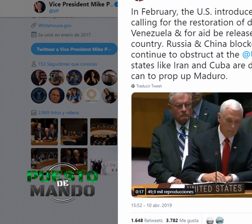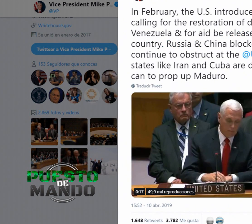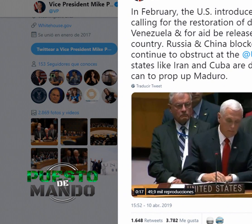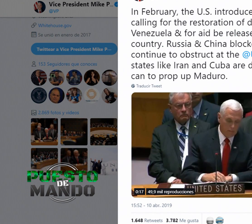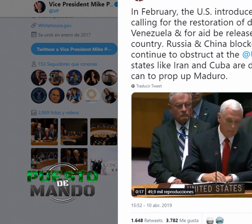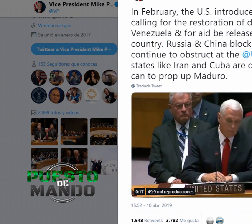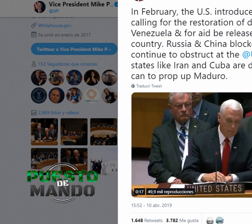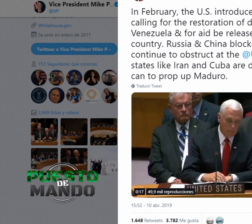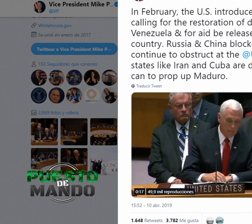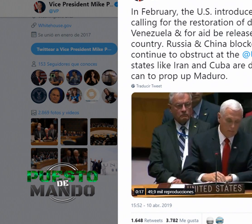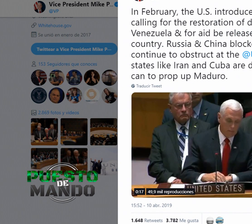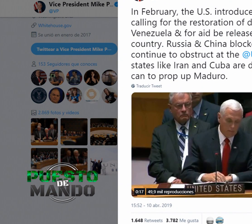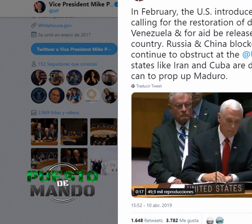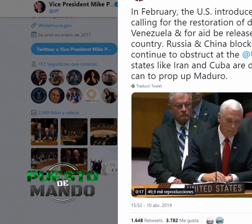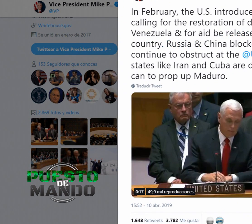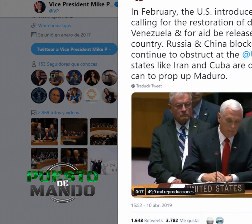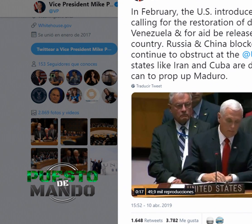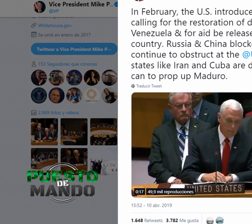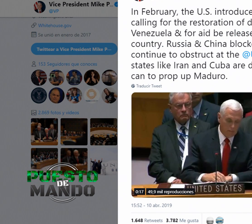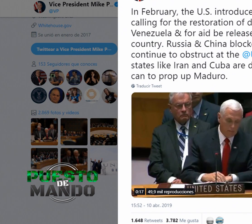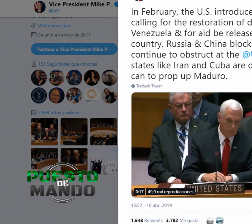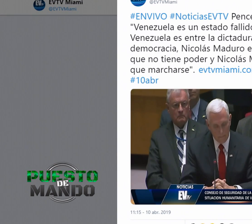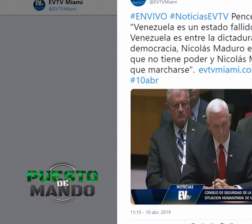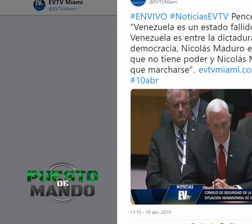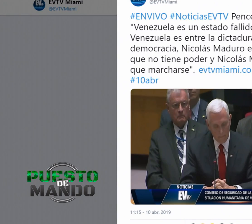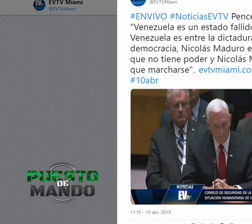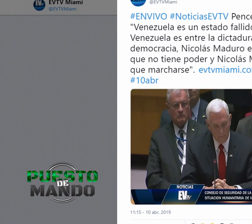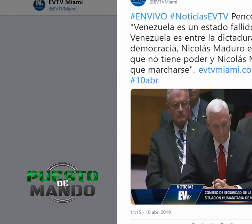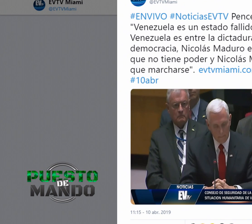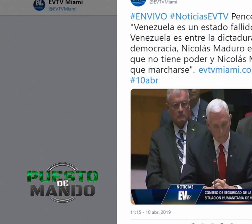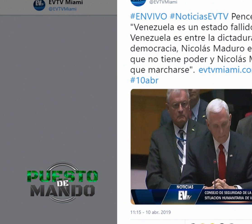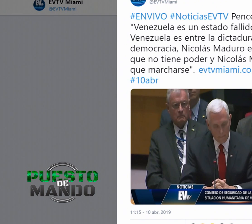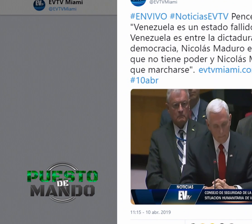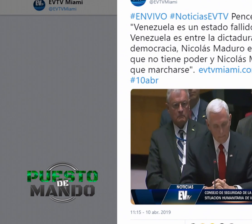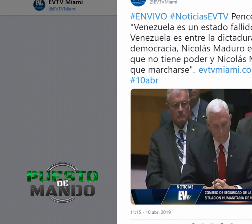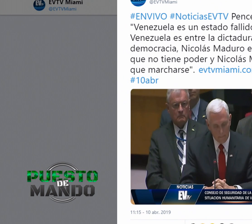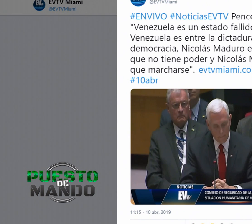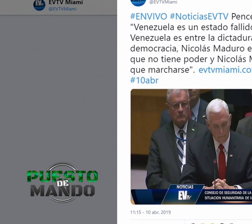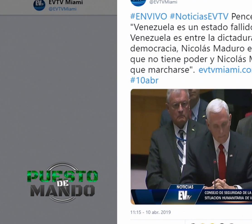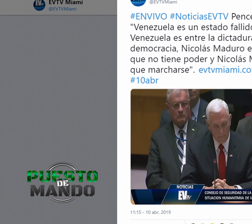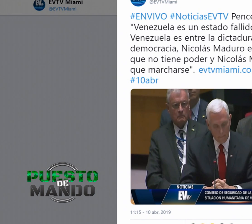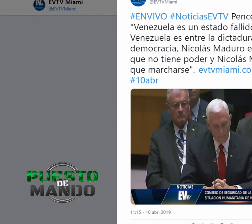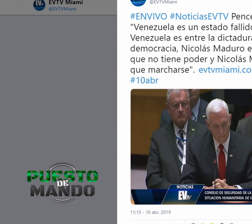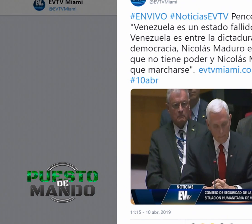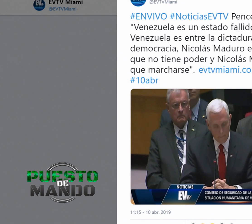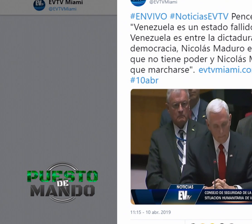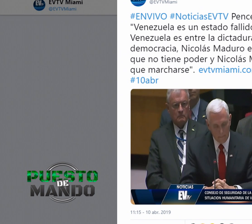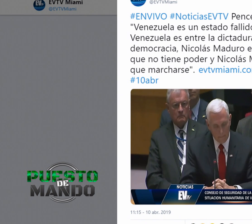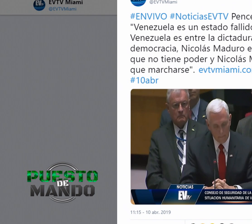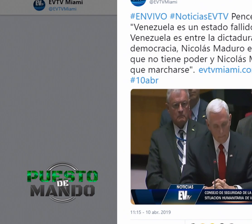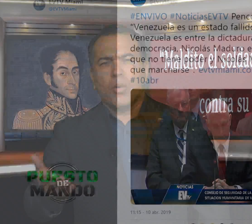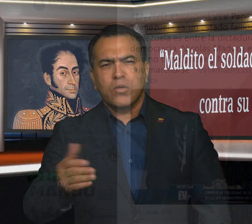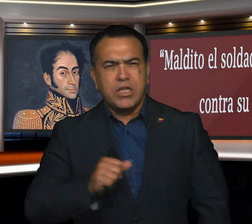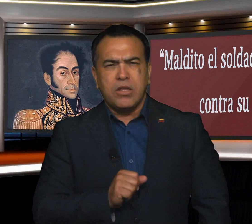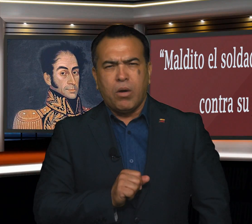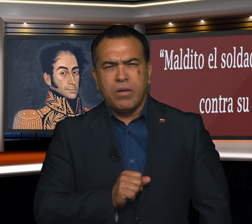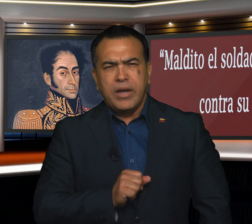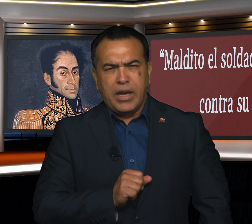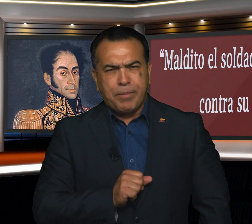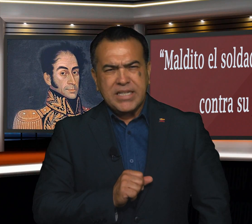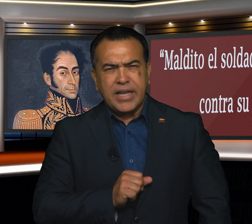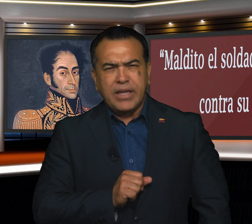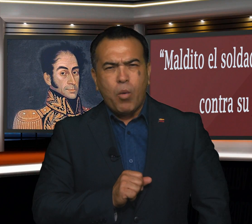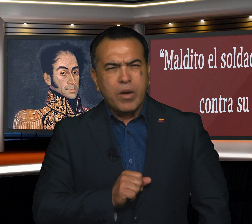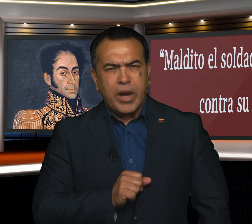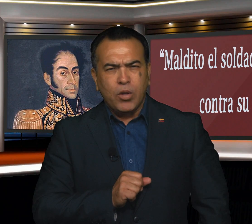sobreviene esto basado en que en la Organización de Estados Americanos ya tenemos representantes. Ha sido reconocido